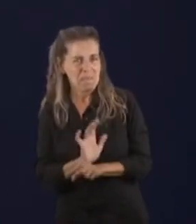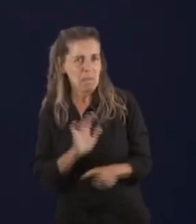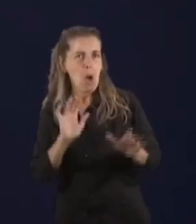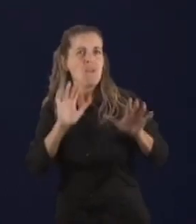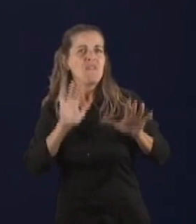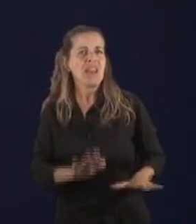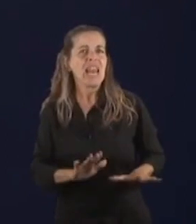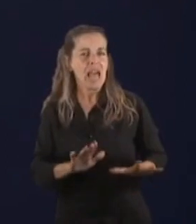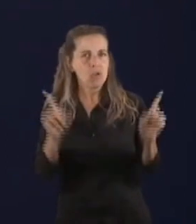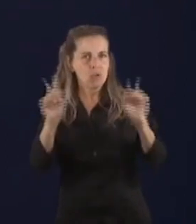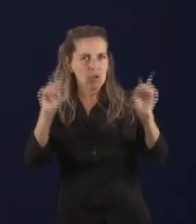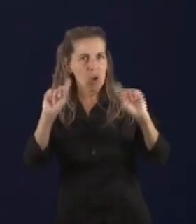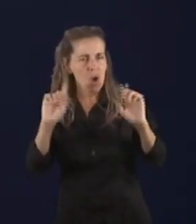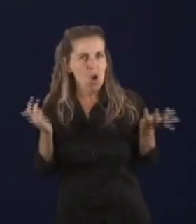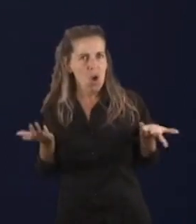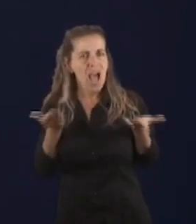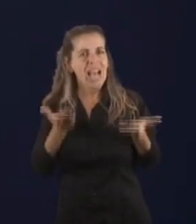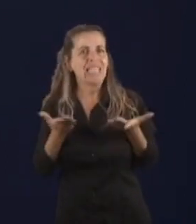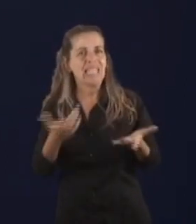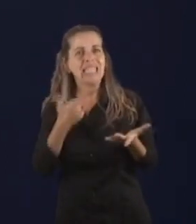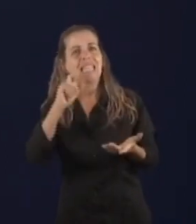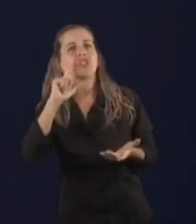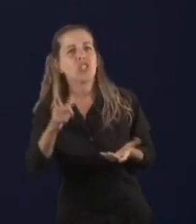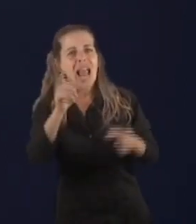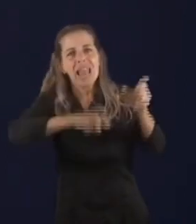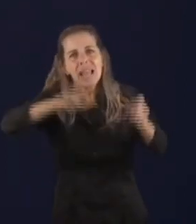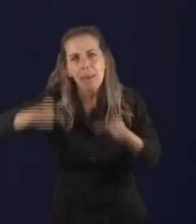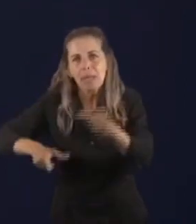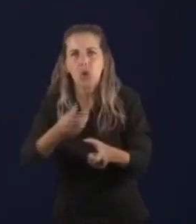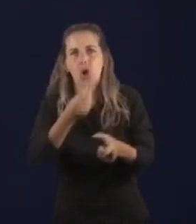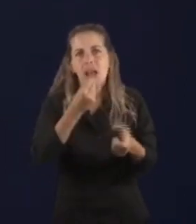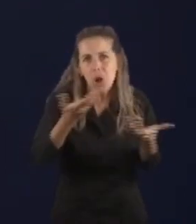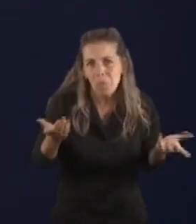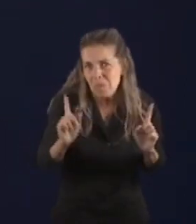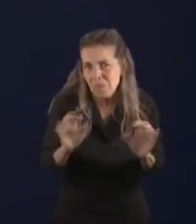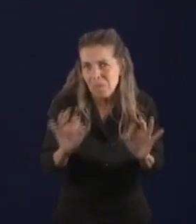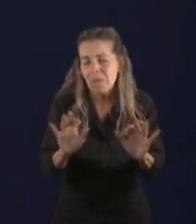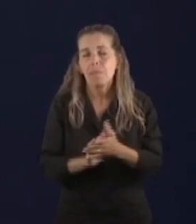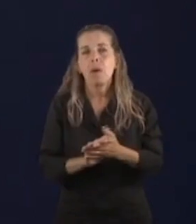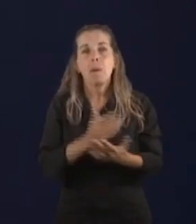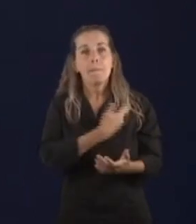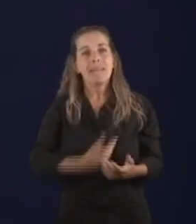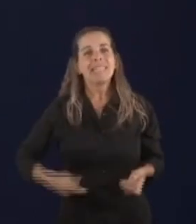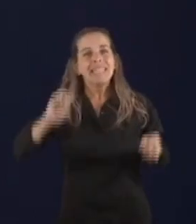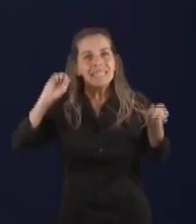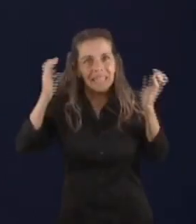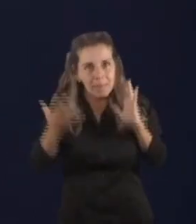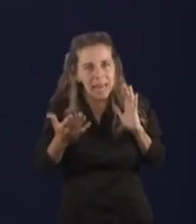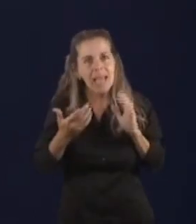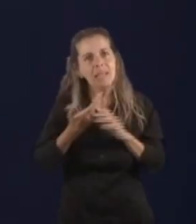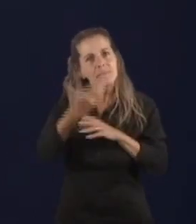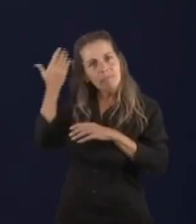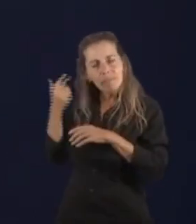partida de de asistencia social dicho esto el presidente milei no se refirió a un